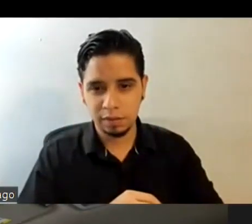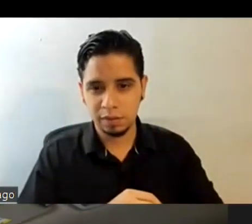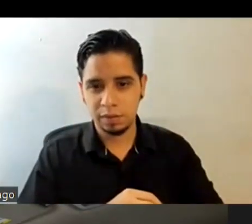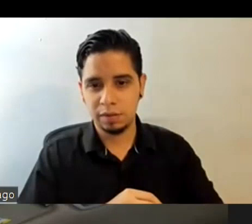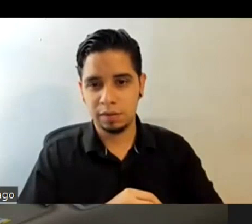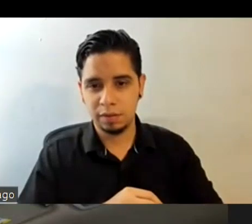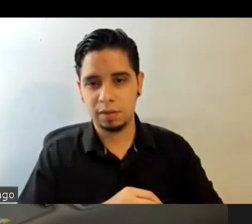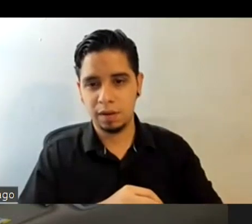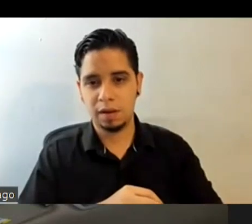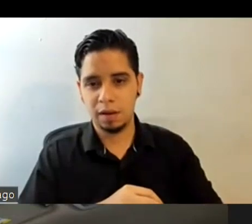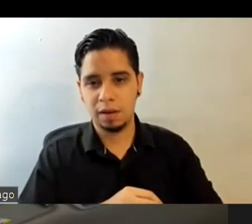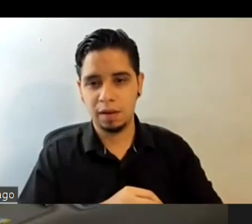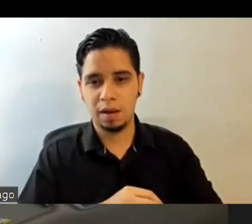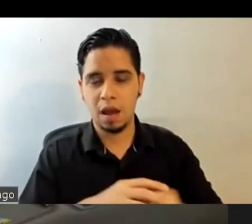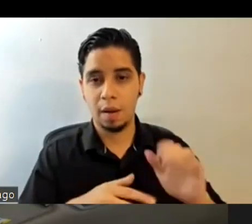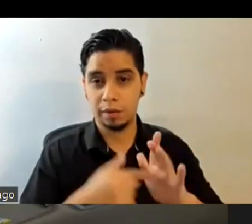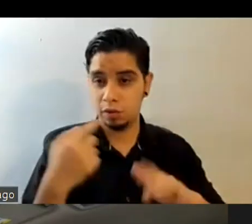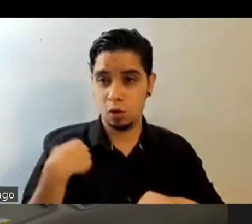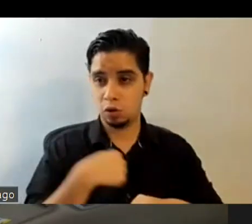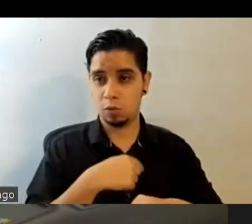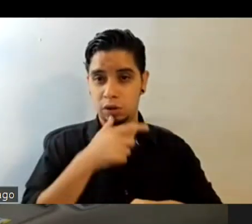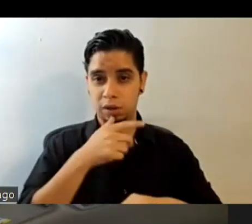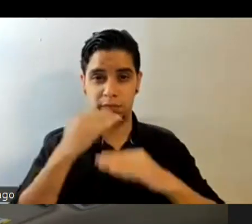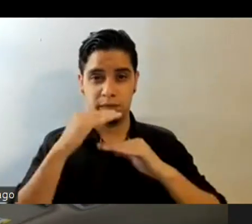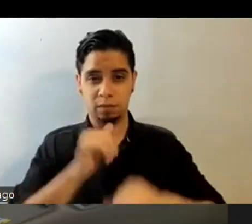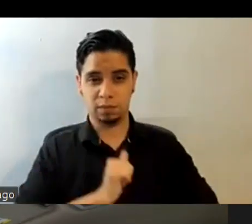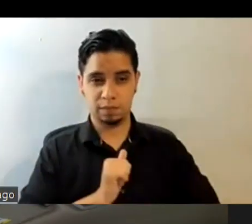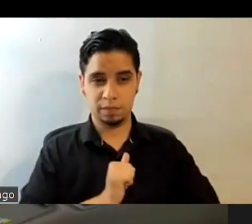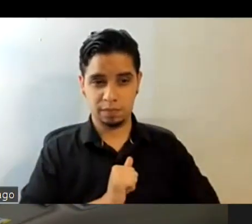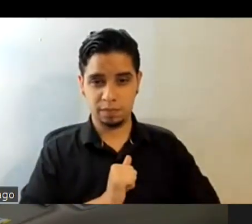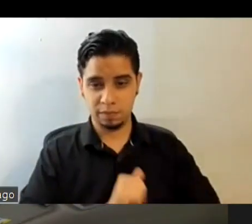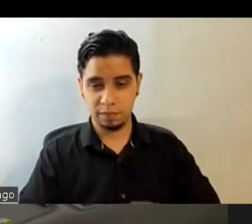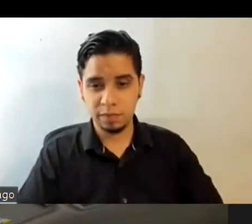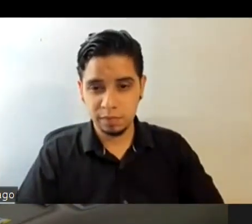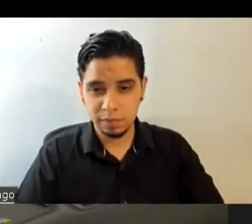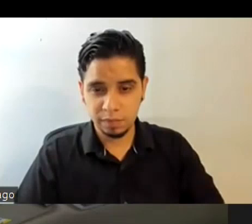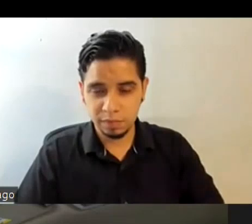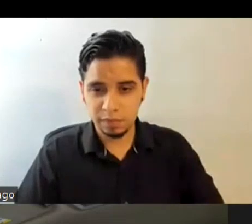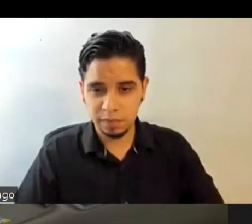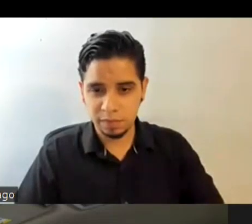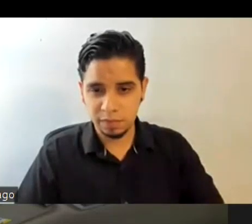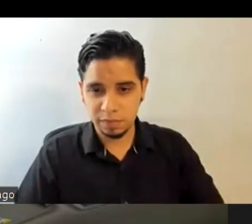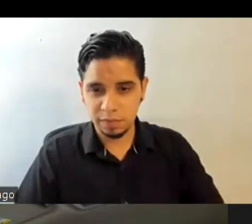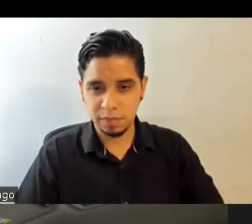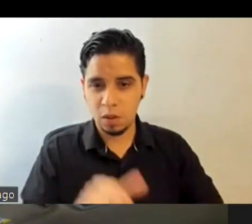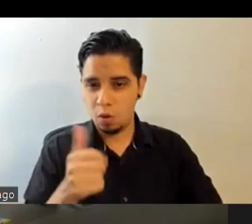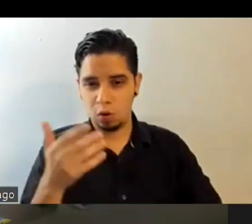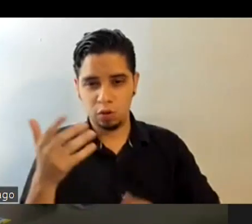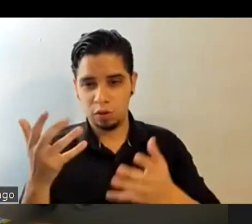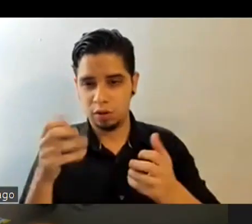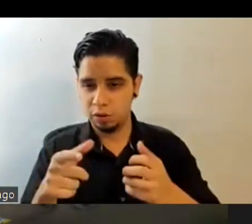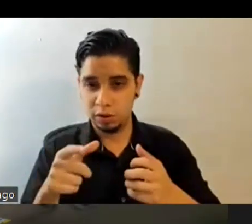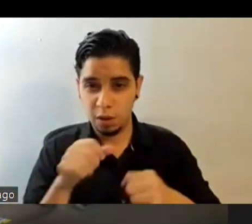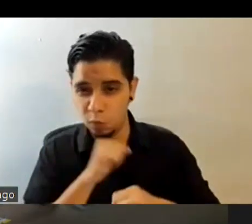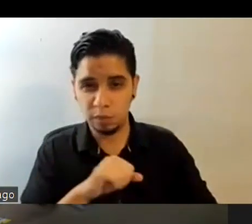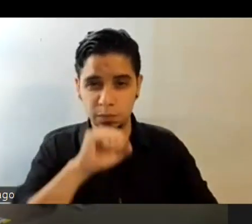veces nosotros somos el estorbo que no permite que sigamos caminando. Y hay otro que quisiera leerle, porque este yo creo que ustedes lo van a